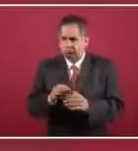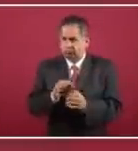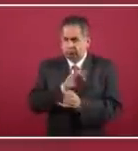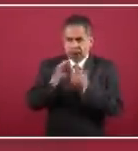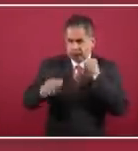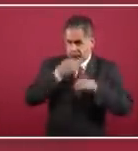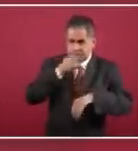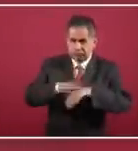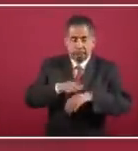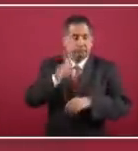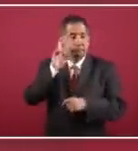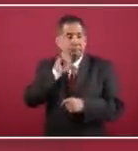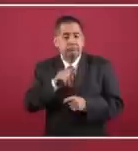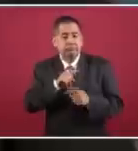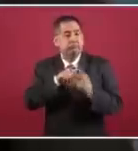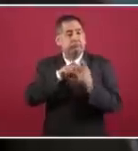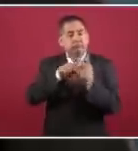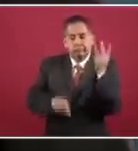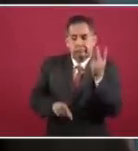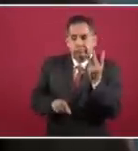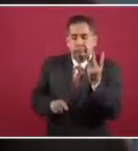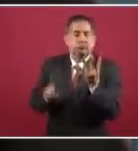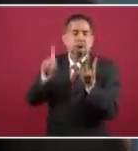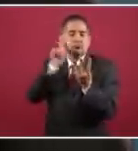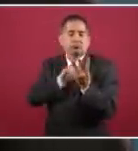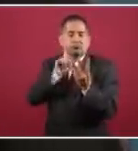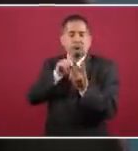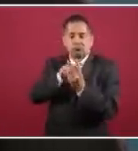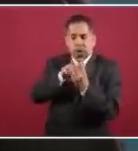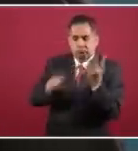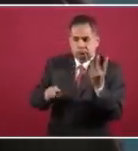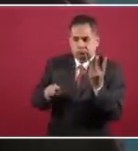voy a enviar la terna y van a ser tres mujeres.